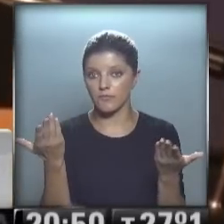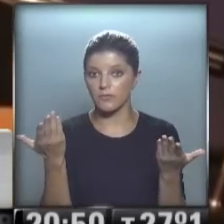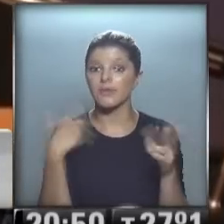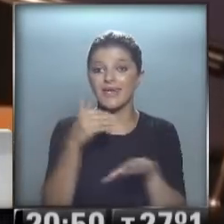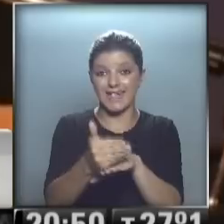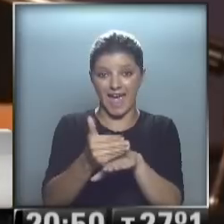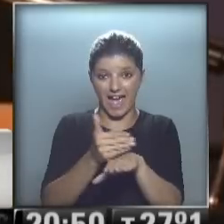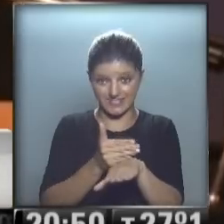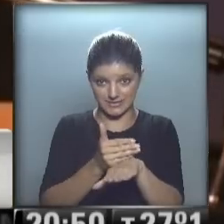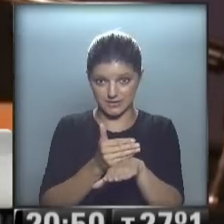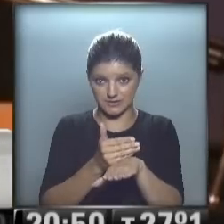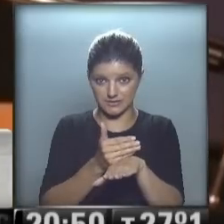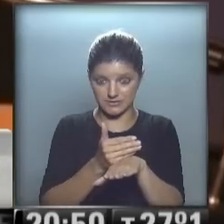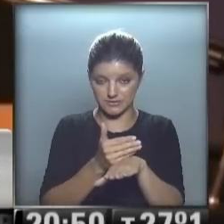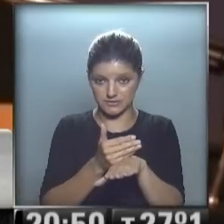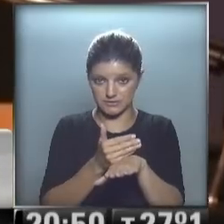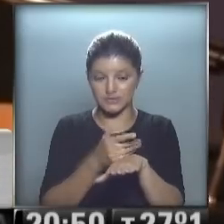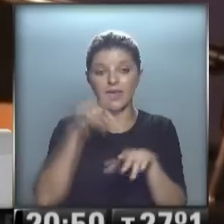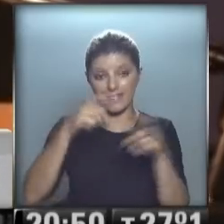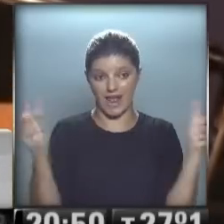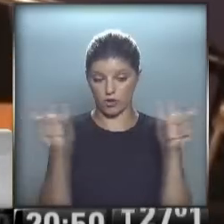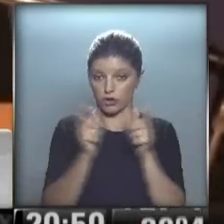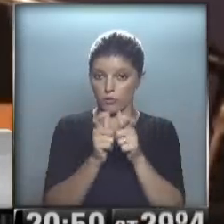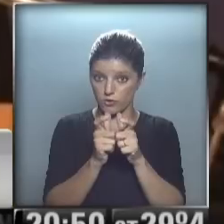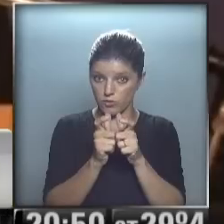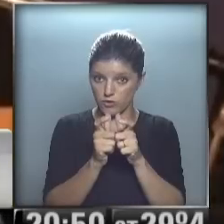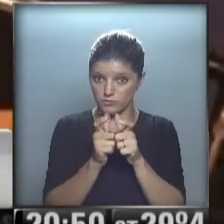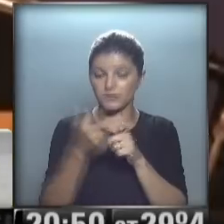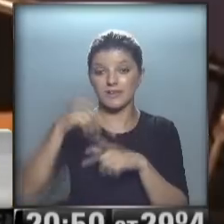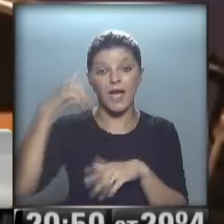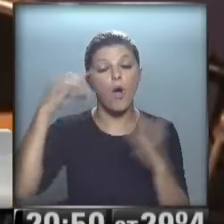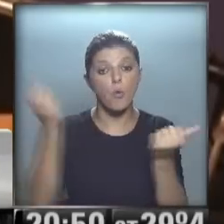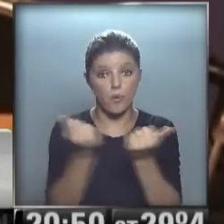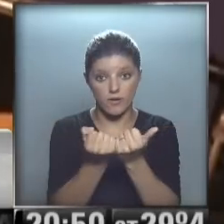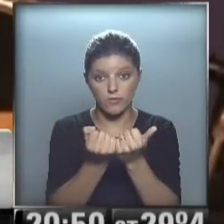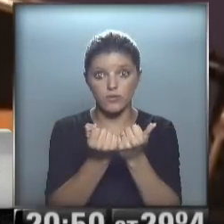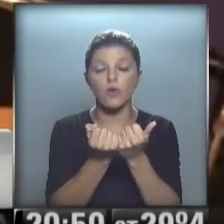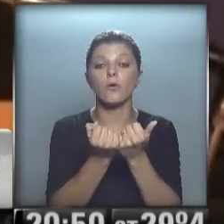antes de ocurrir estas reuniones y arribar a este acuerdo,